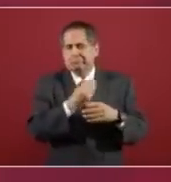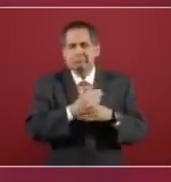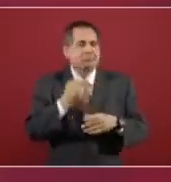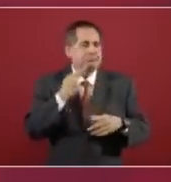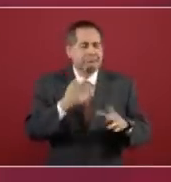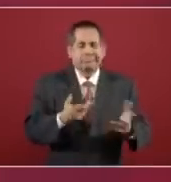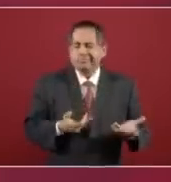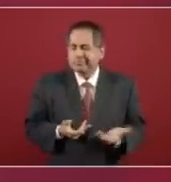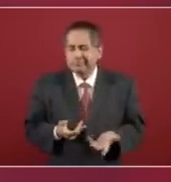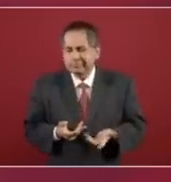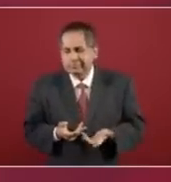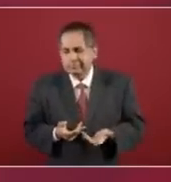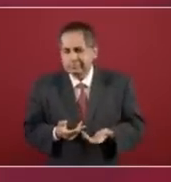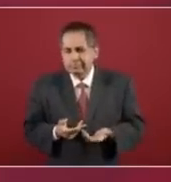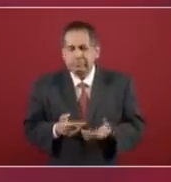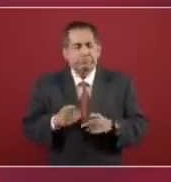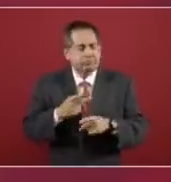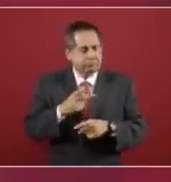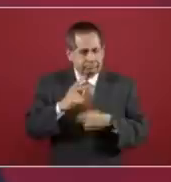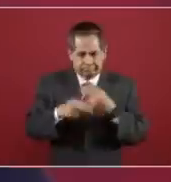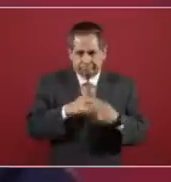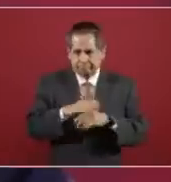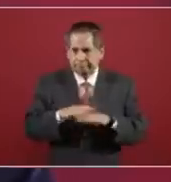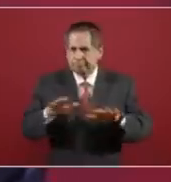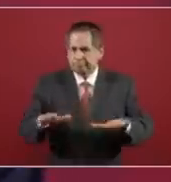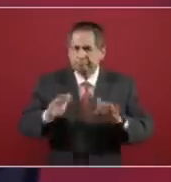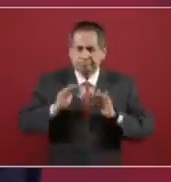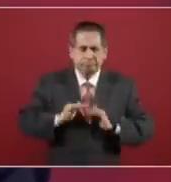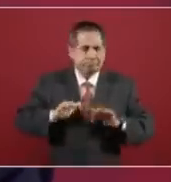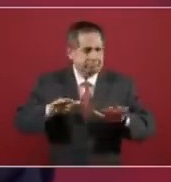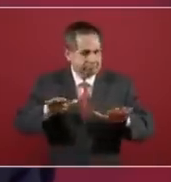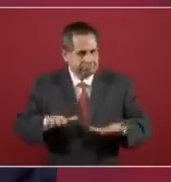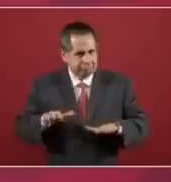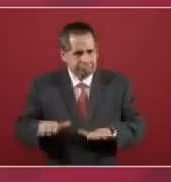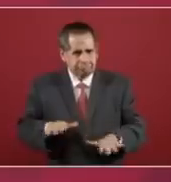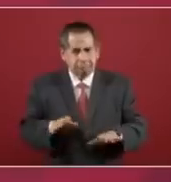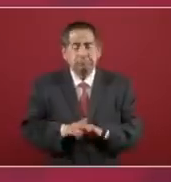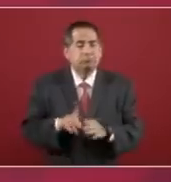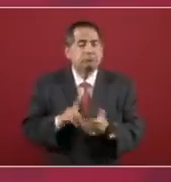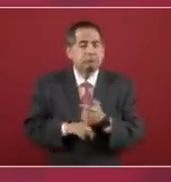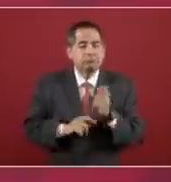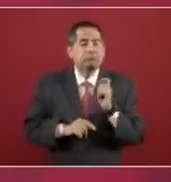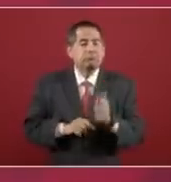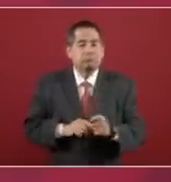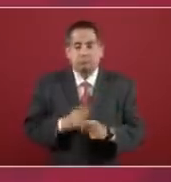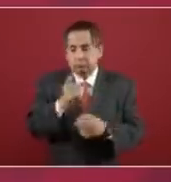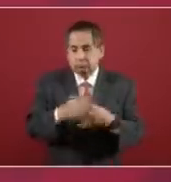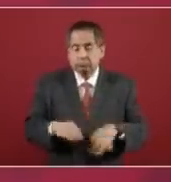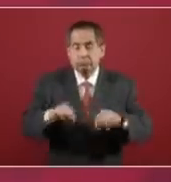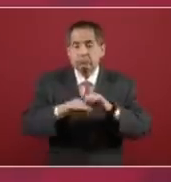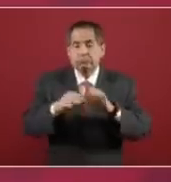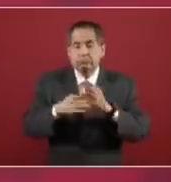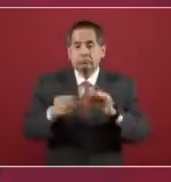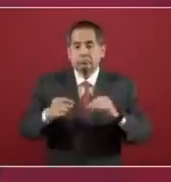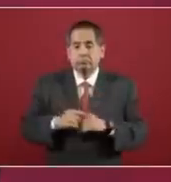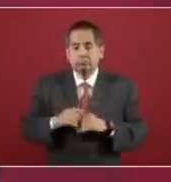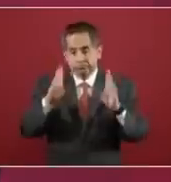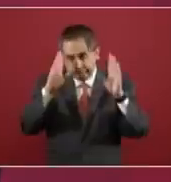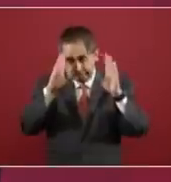entonces vamos a hacer en dar nos vamos a hacer las cosas con tranquilidad y lo más importante de todo la